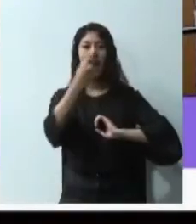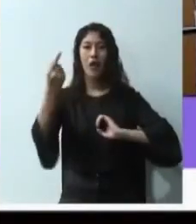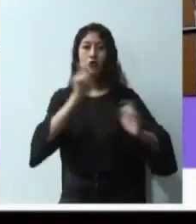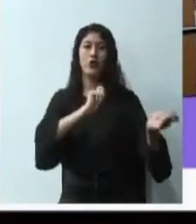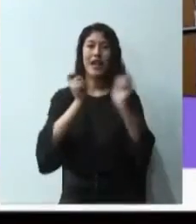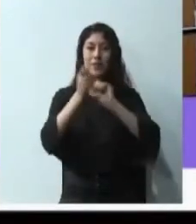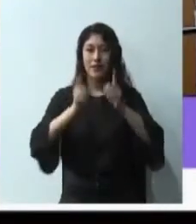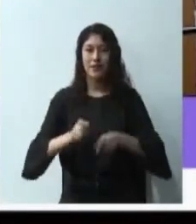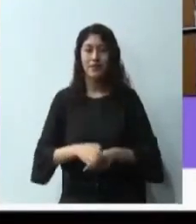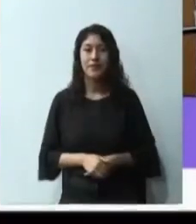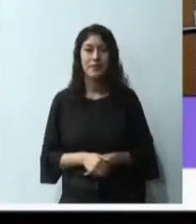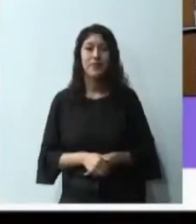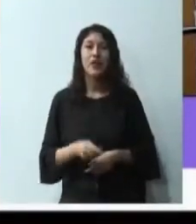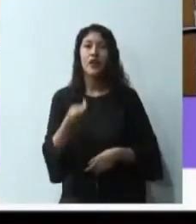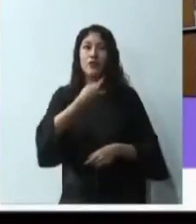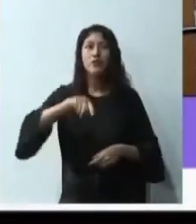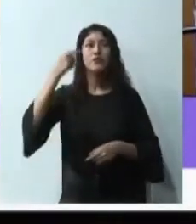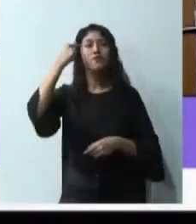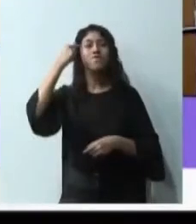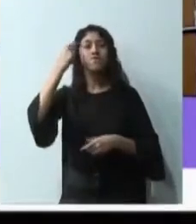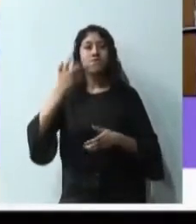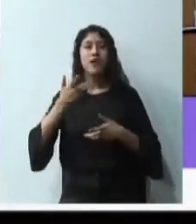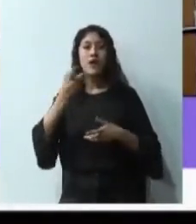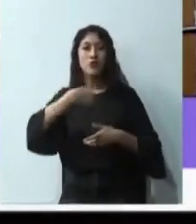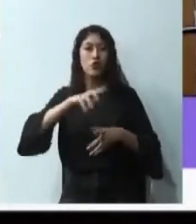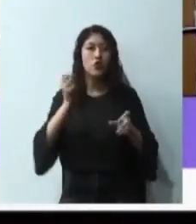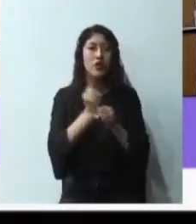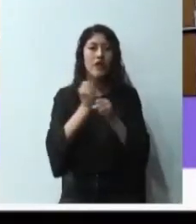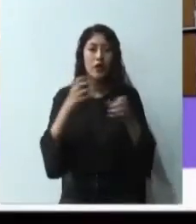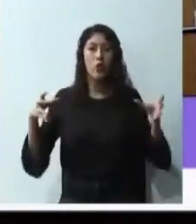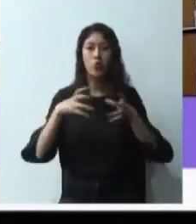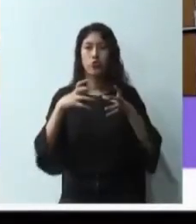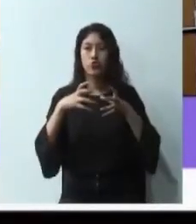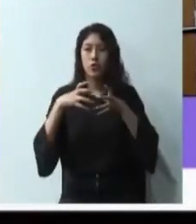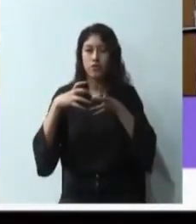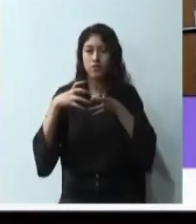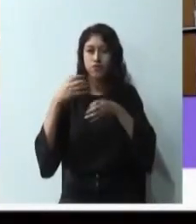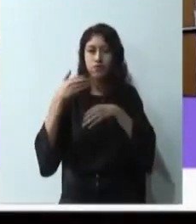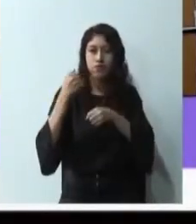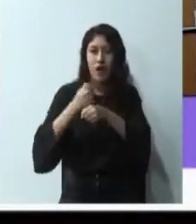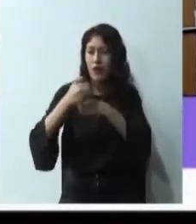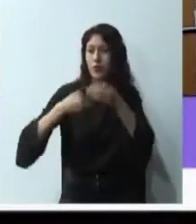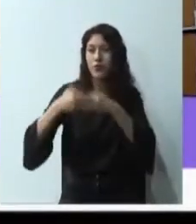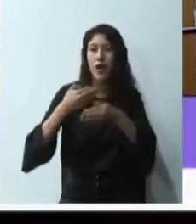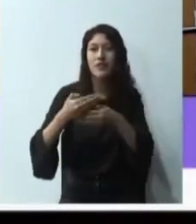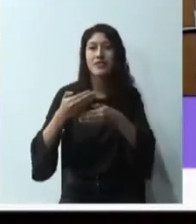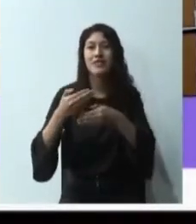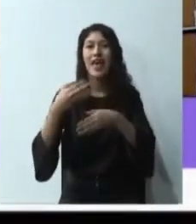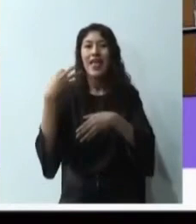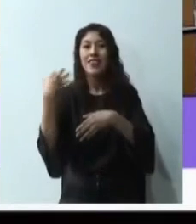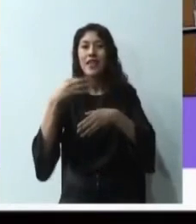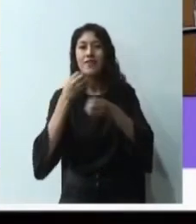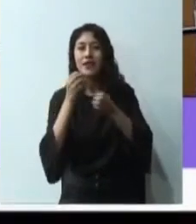Deseamos que recorramos ese camino juntos, el camino de soluciones que simplifiquen y